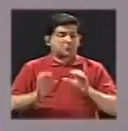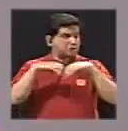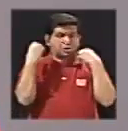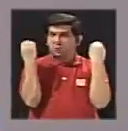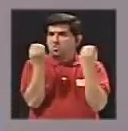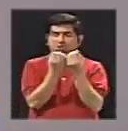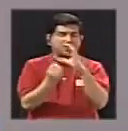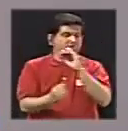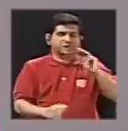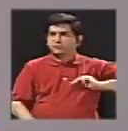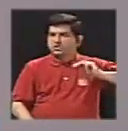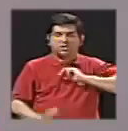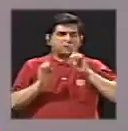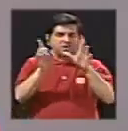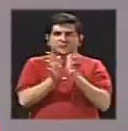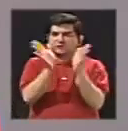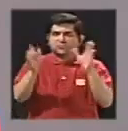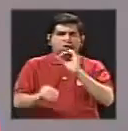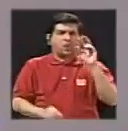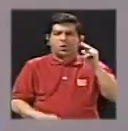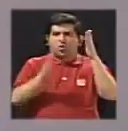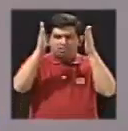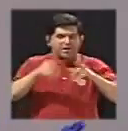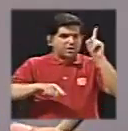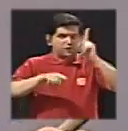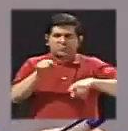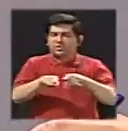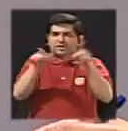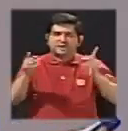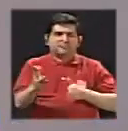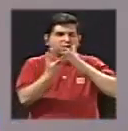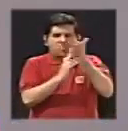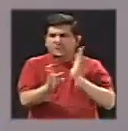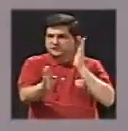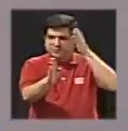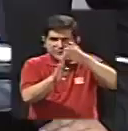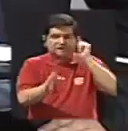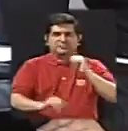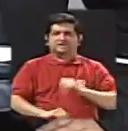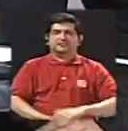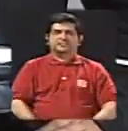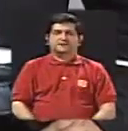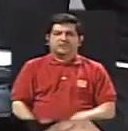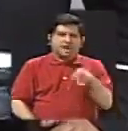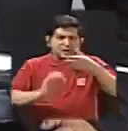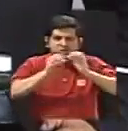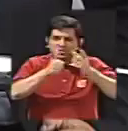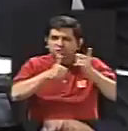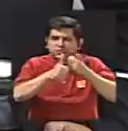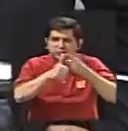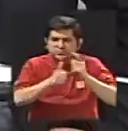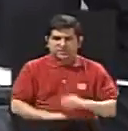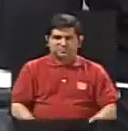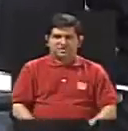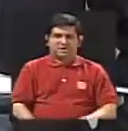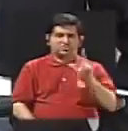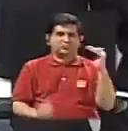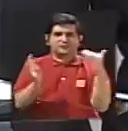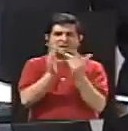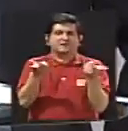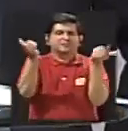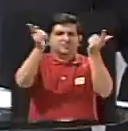organizaciones, ni el MEP daban la información, ni los compañeros podían directamente accesar a la página. Esos números iniciales que usted da, digamos, esos primeros 3.000